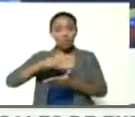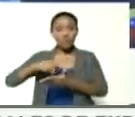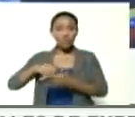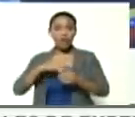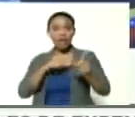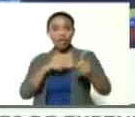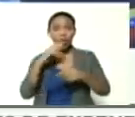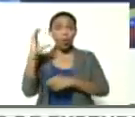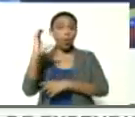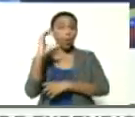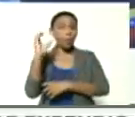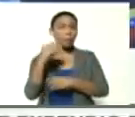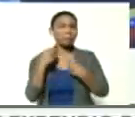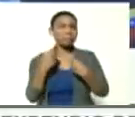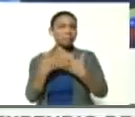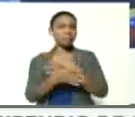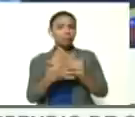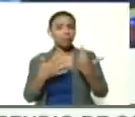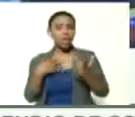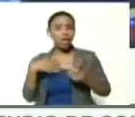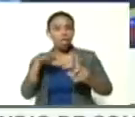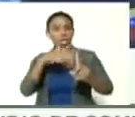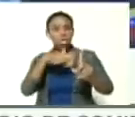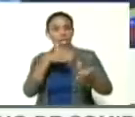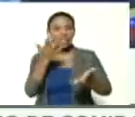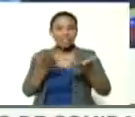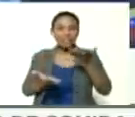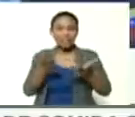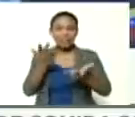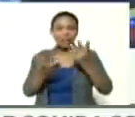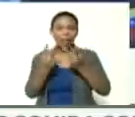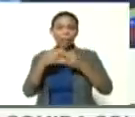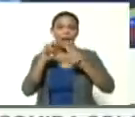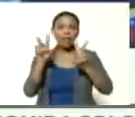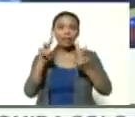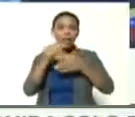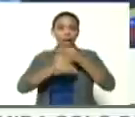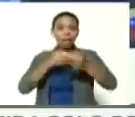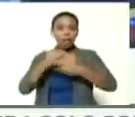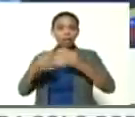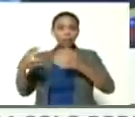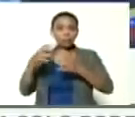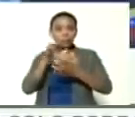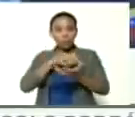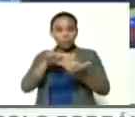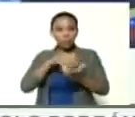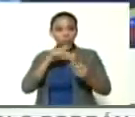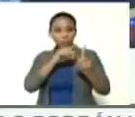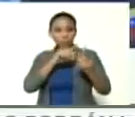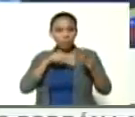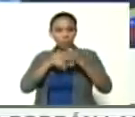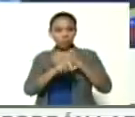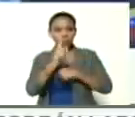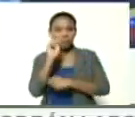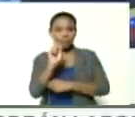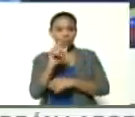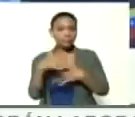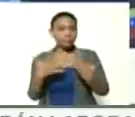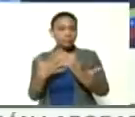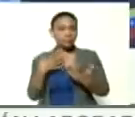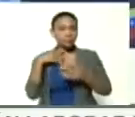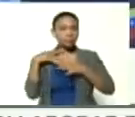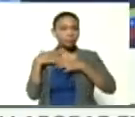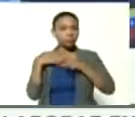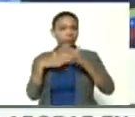llamen, colombianos, para que perturben la estabilidad y la paz, para que generen un conflicto y para que por allí entre una